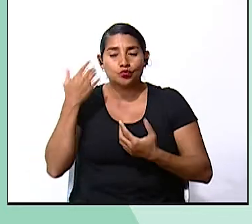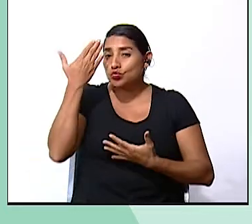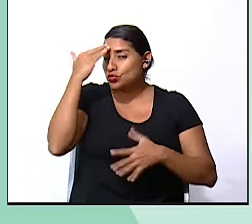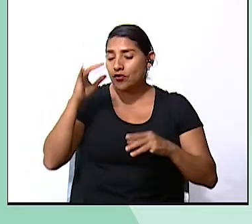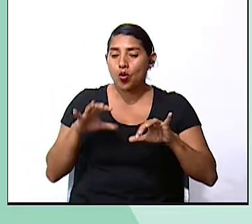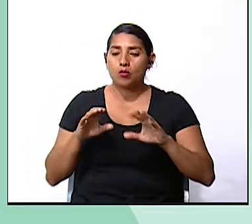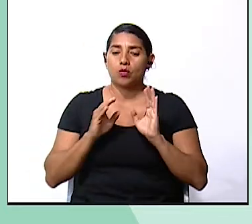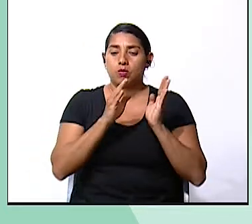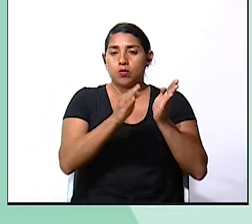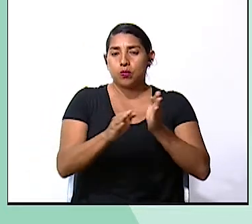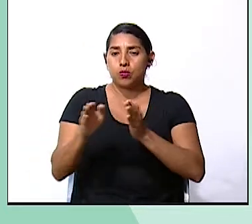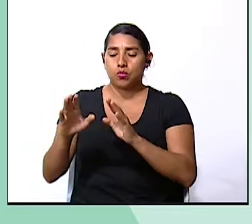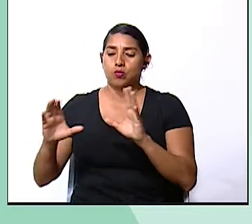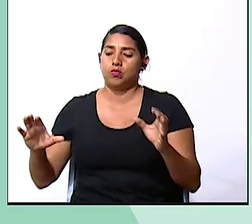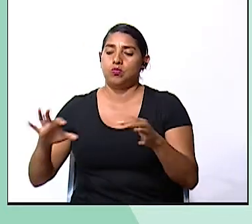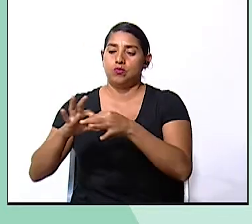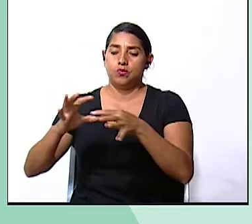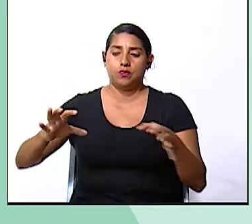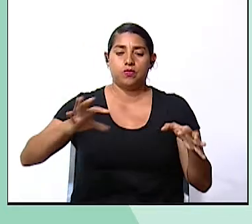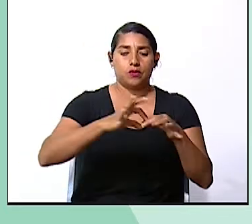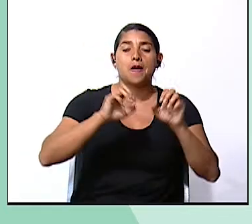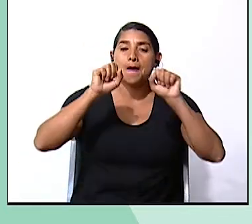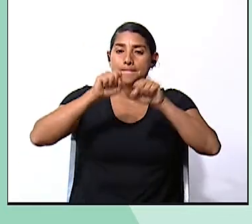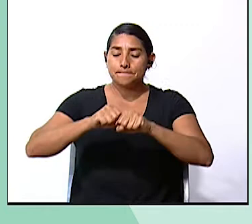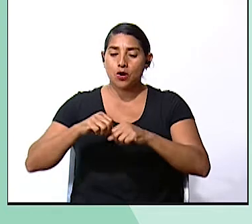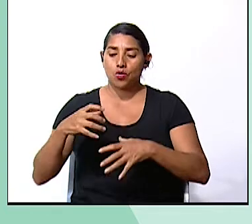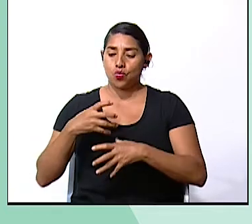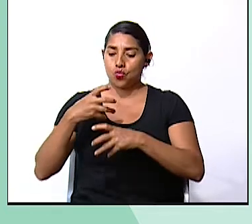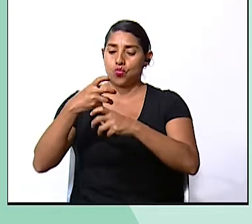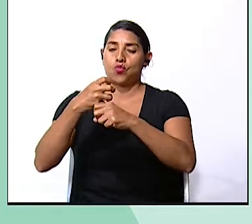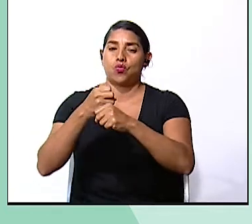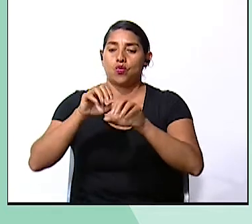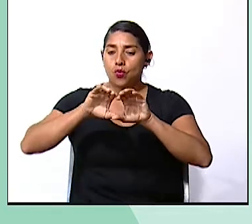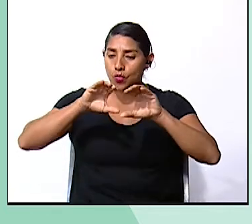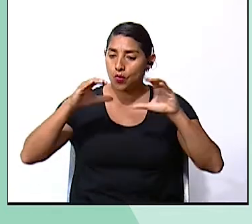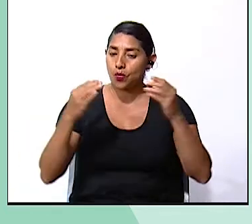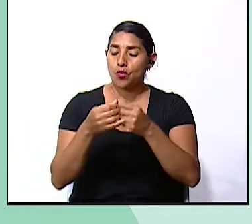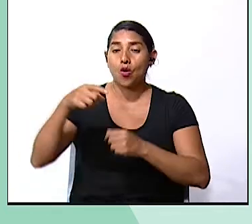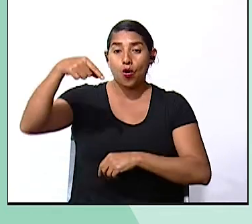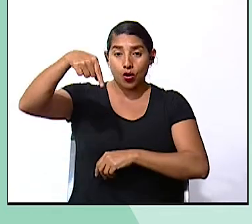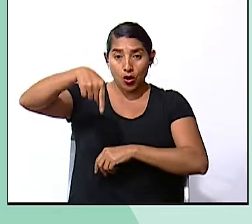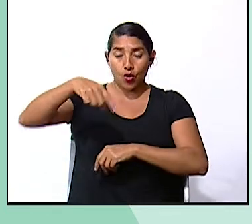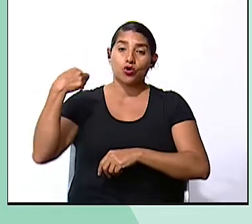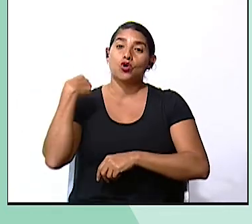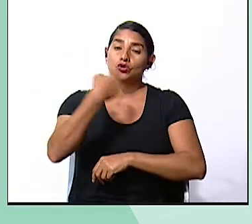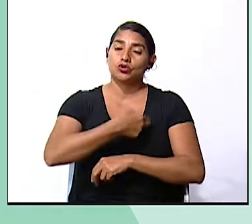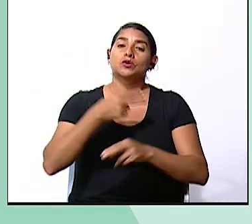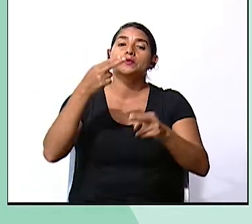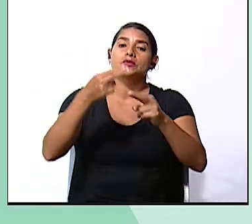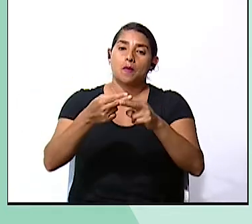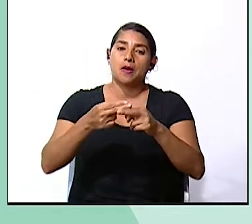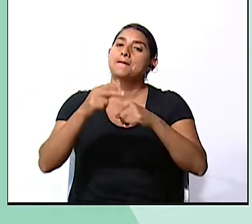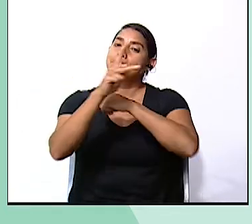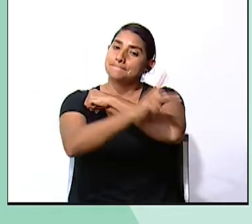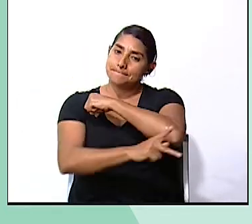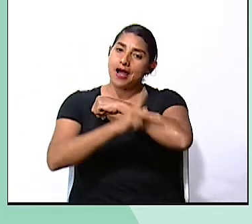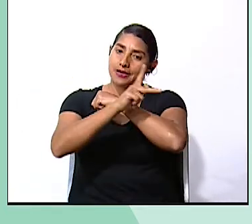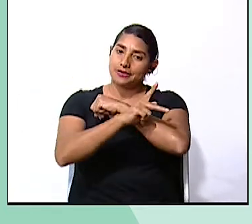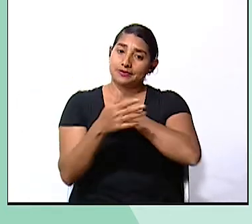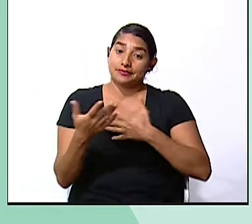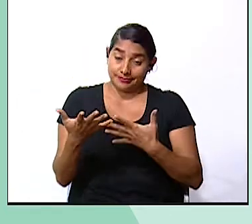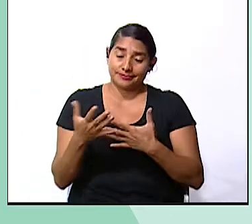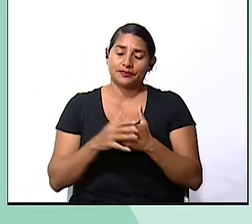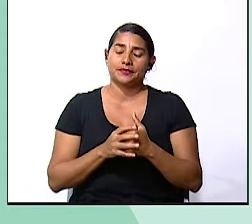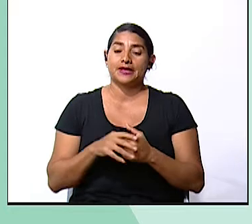cómo organizarnos exactamente para poder conformar lo que hoy llamamos país.